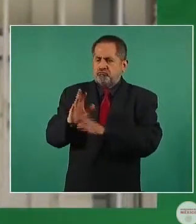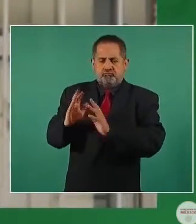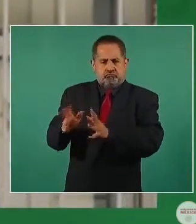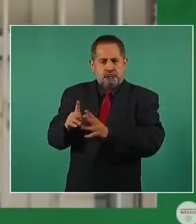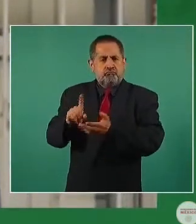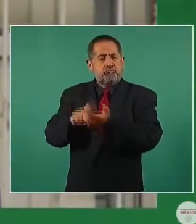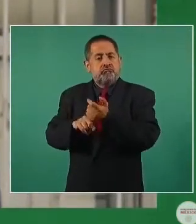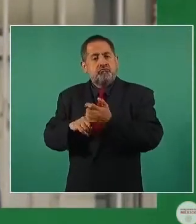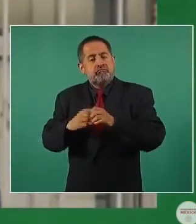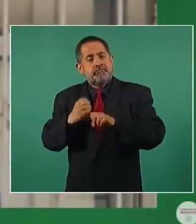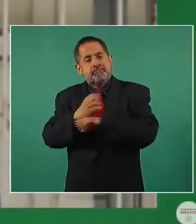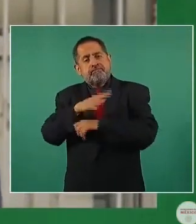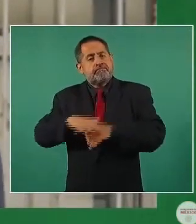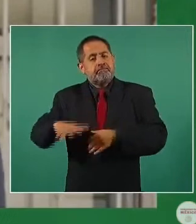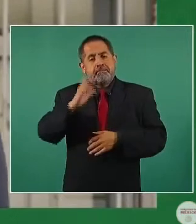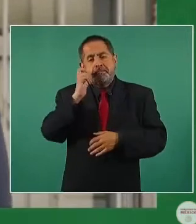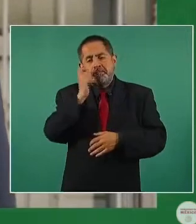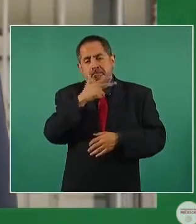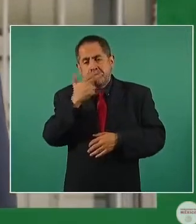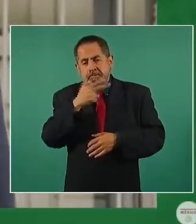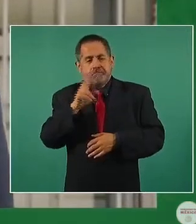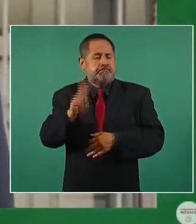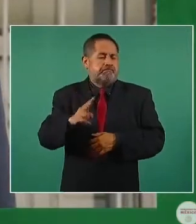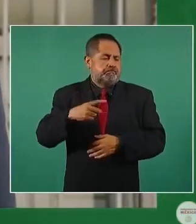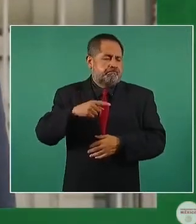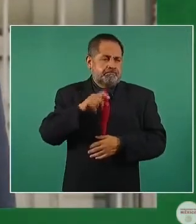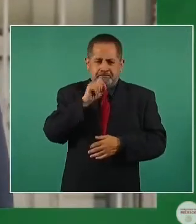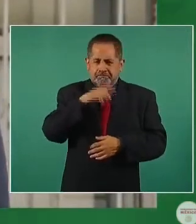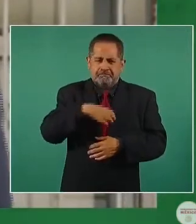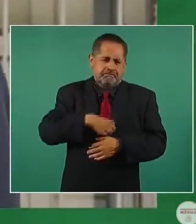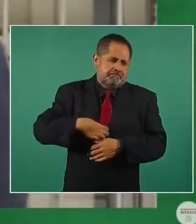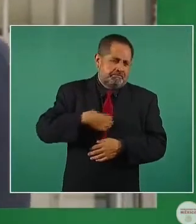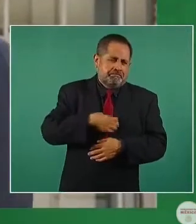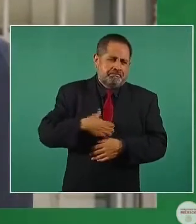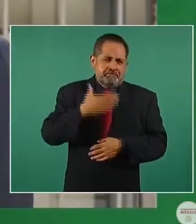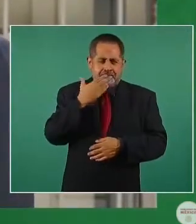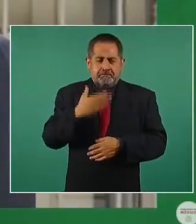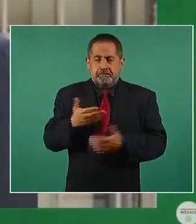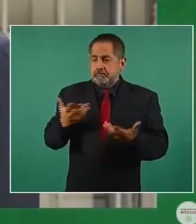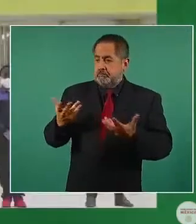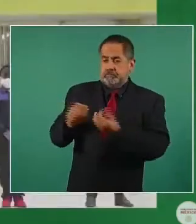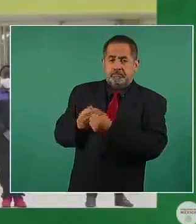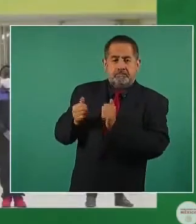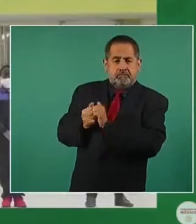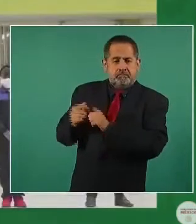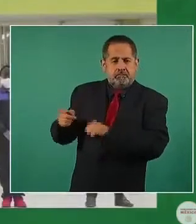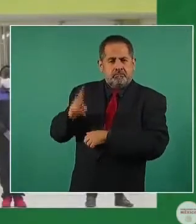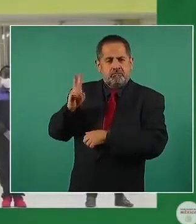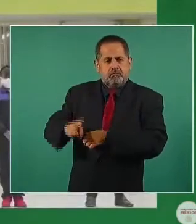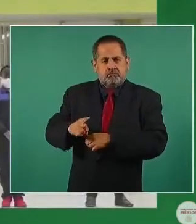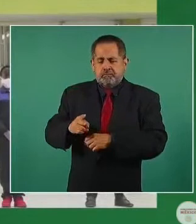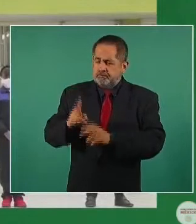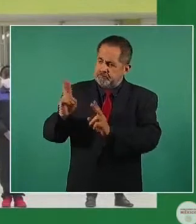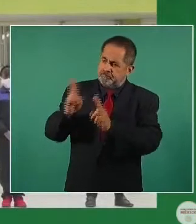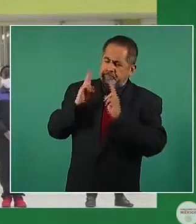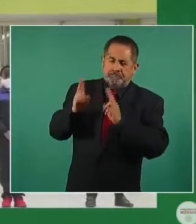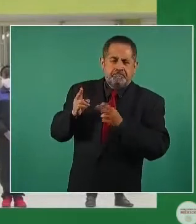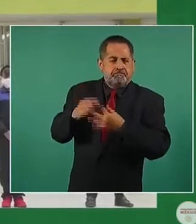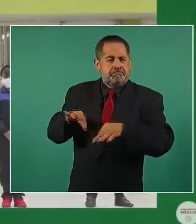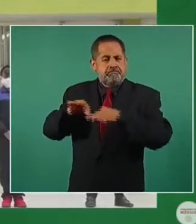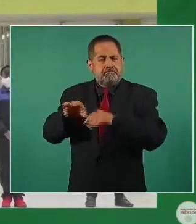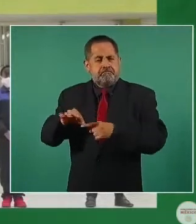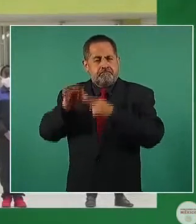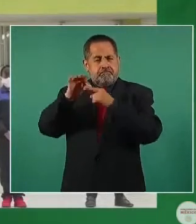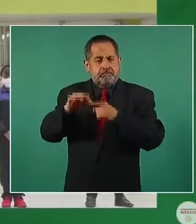el estado de Chihuahua. Y también estamos muy contentos por recibir aquí al doctor Cámara. Para nosotros es un verdadero honor recibir a